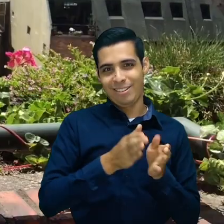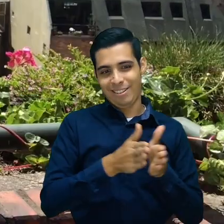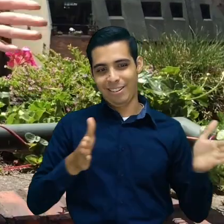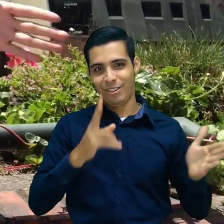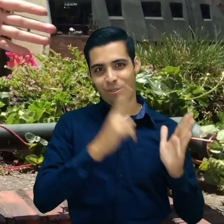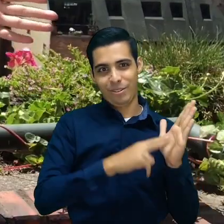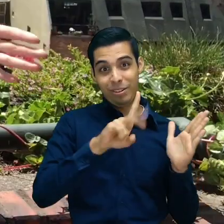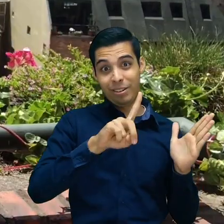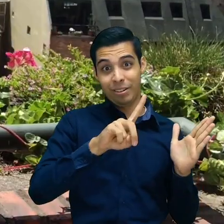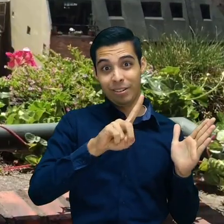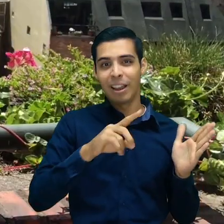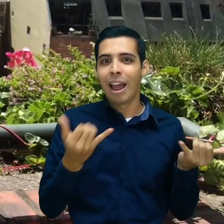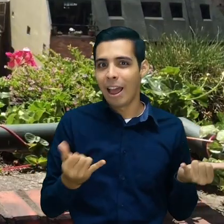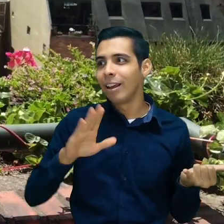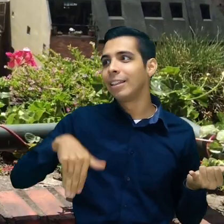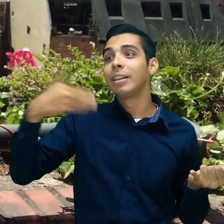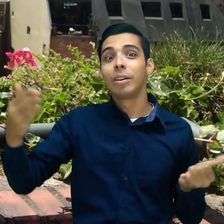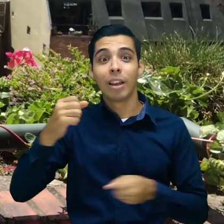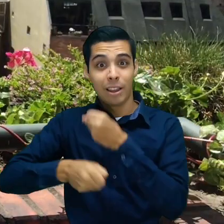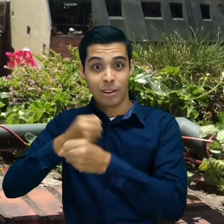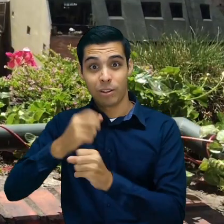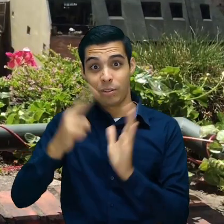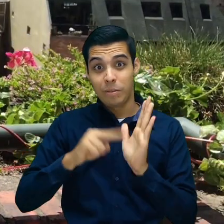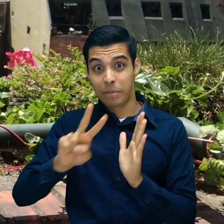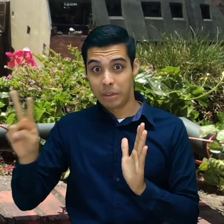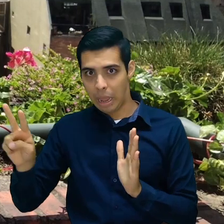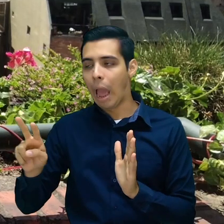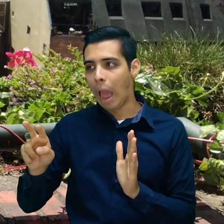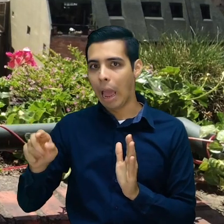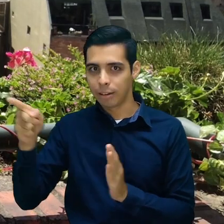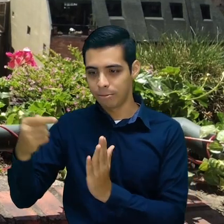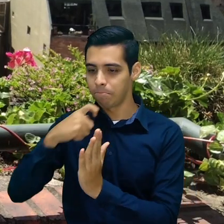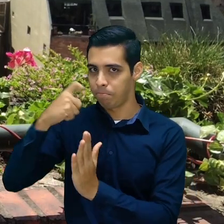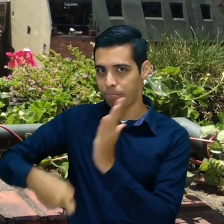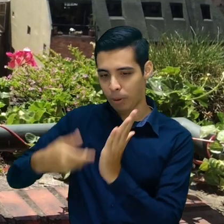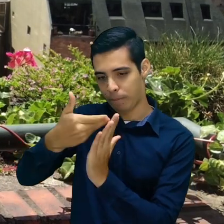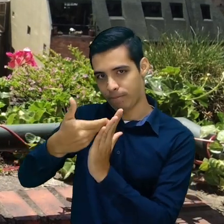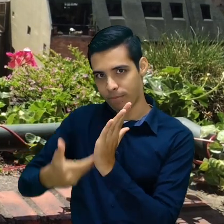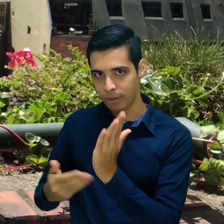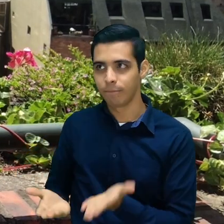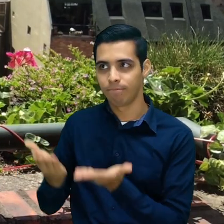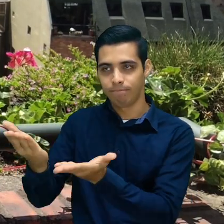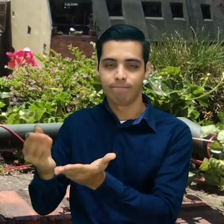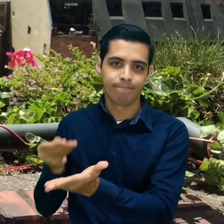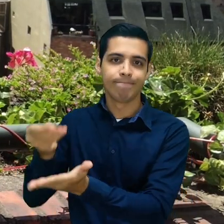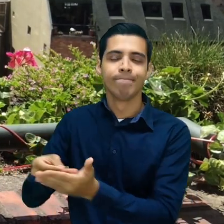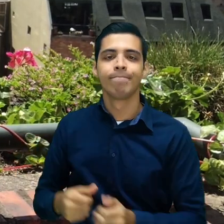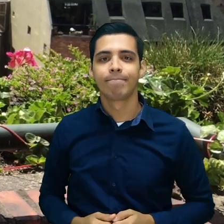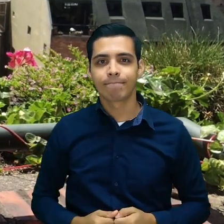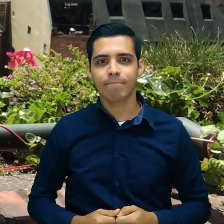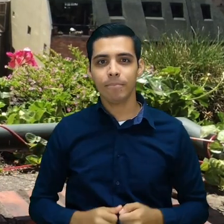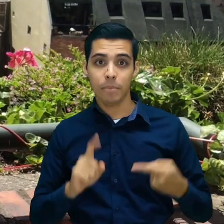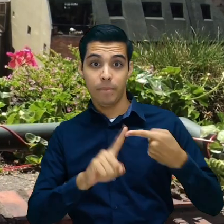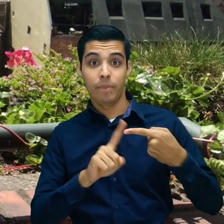Veamos algunas de las deducciones que podemos llegar a aplicar. Número uno, pagos adicionales de salud. Si tomas un seguro de salud